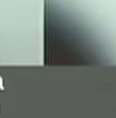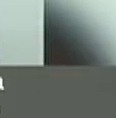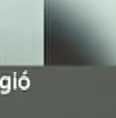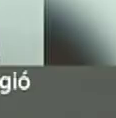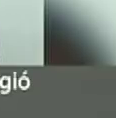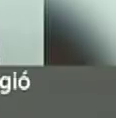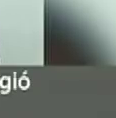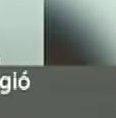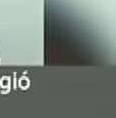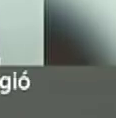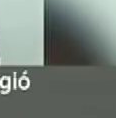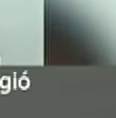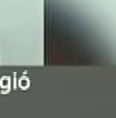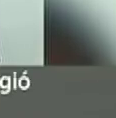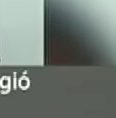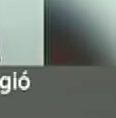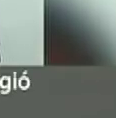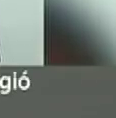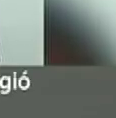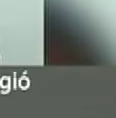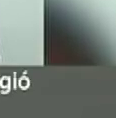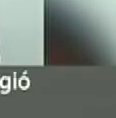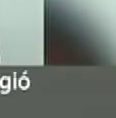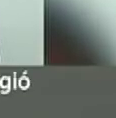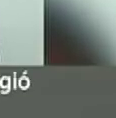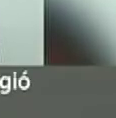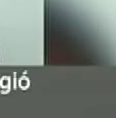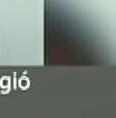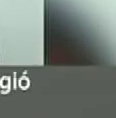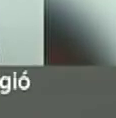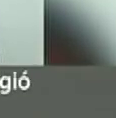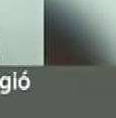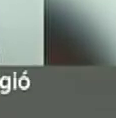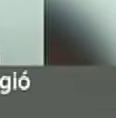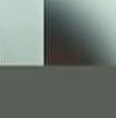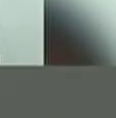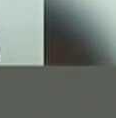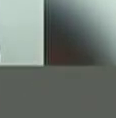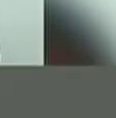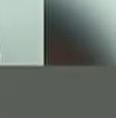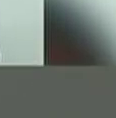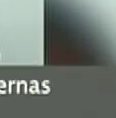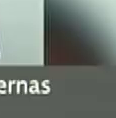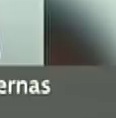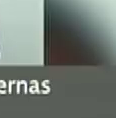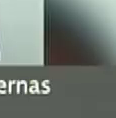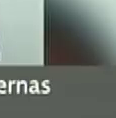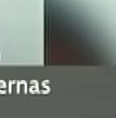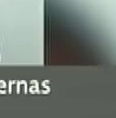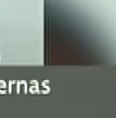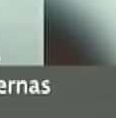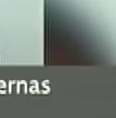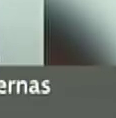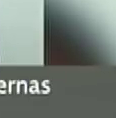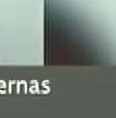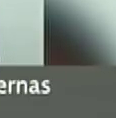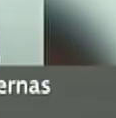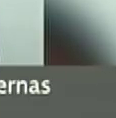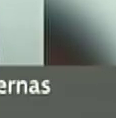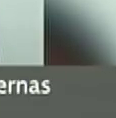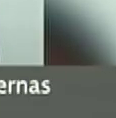Guaidó. De La Palmita se dirigió la caravana hacia Coloncito. De Coloncito